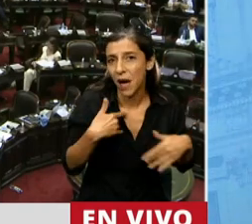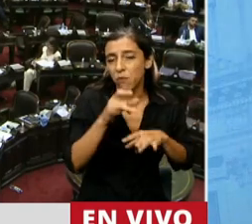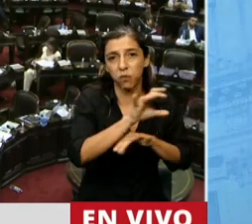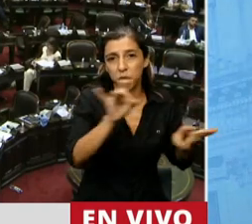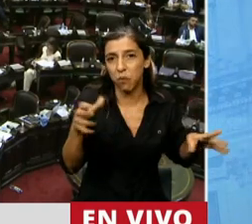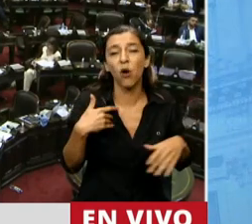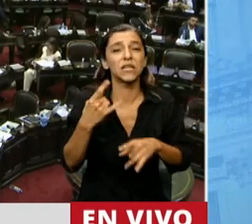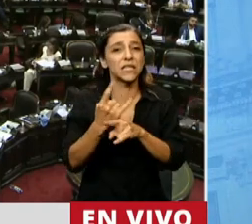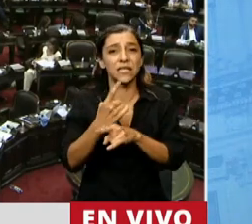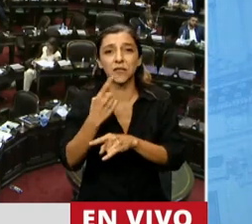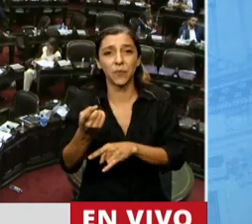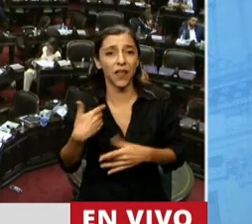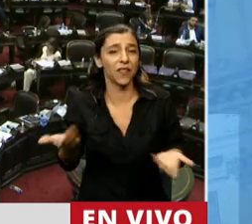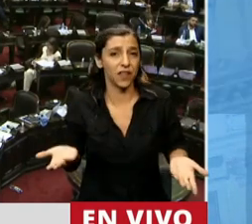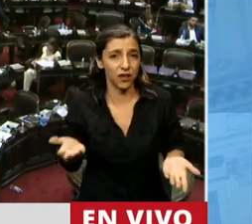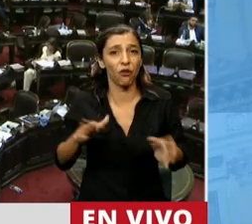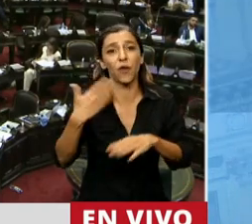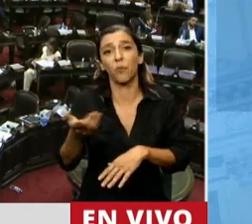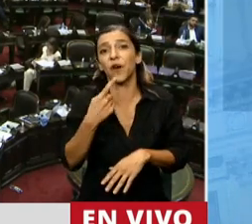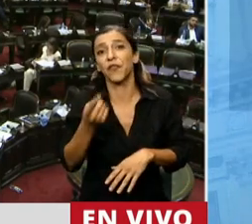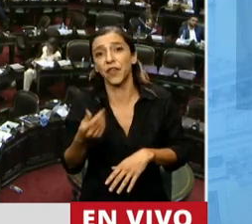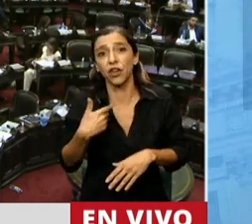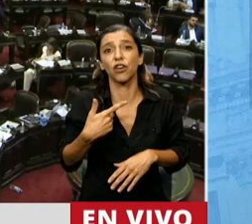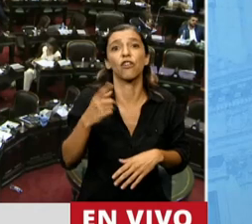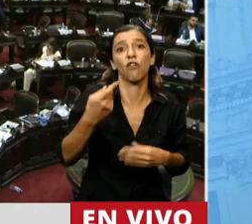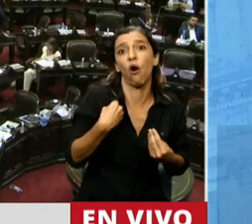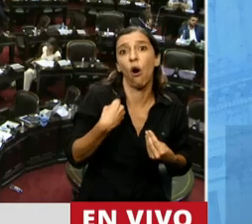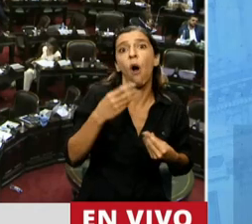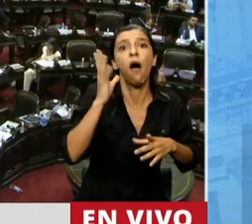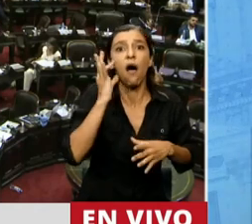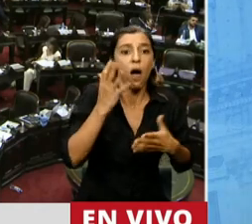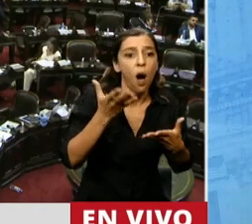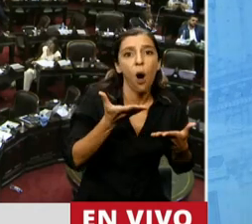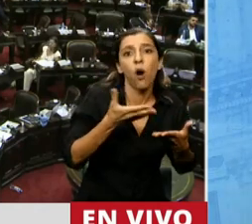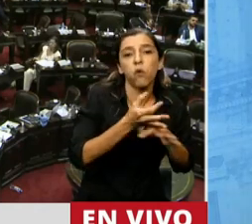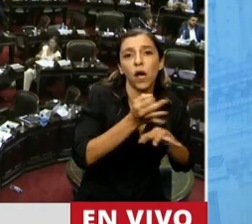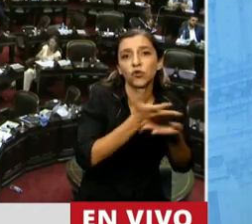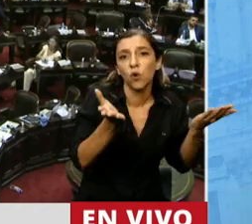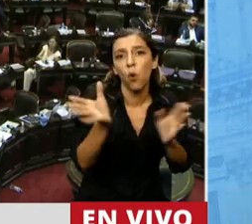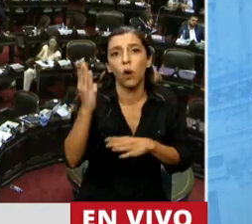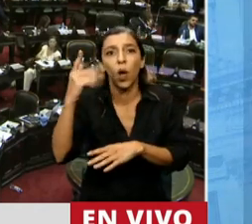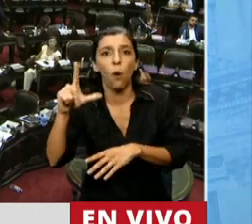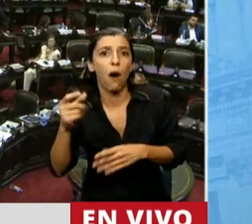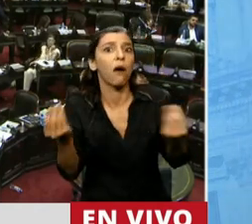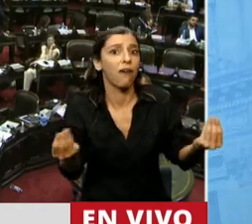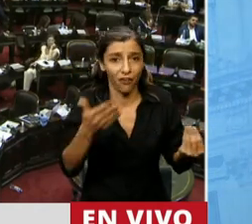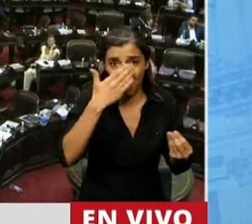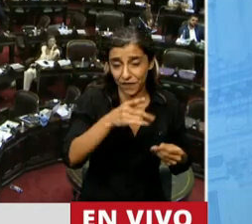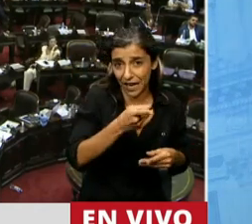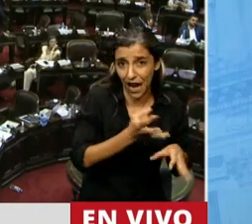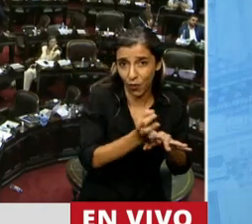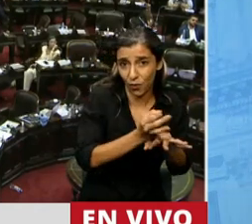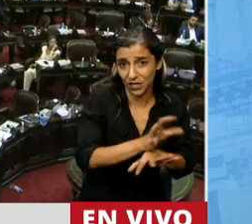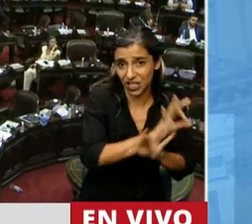bancos iba a privilegiar a los bancos los chicos no tuvieron clases excepto la ciudad autónoma de buenos aires durante todo el año y con los